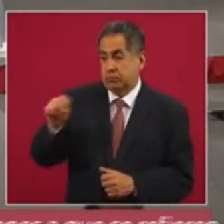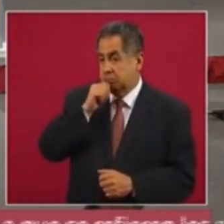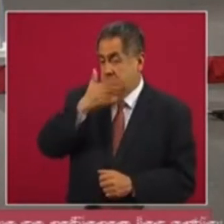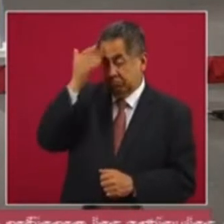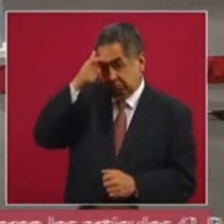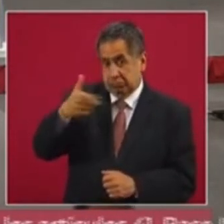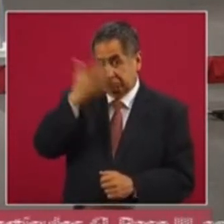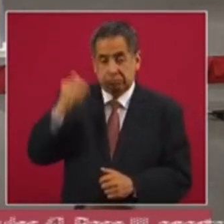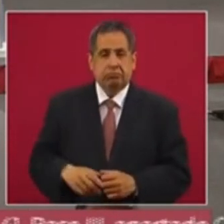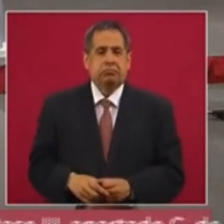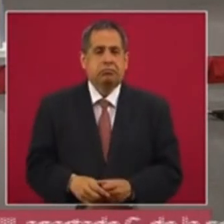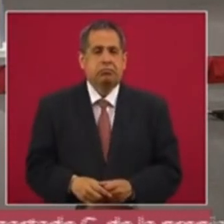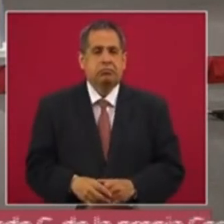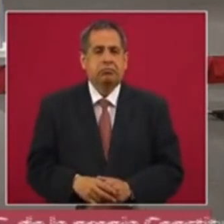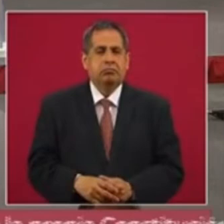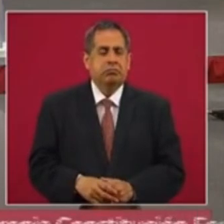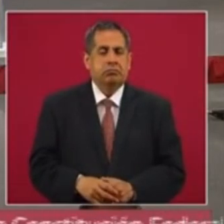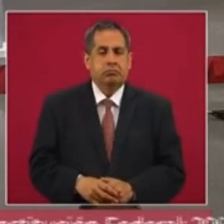sepa.